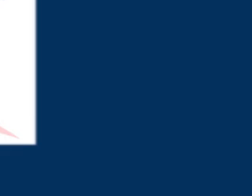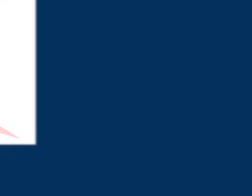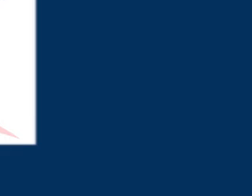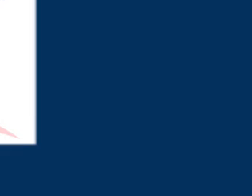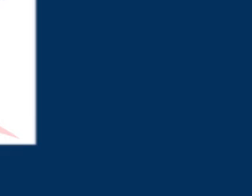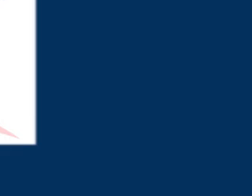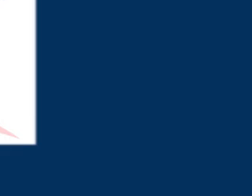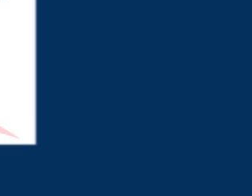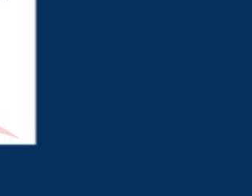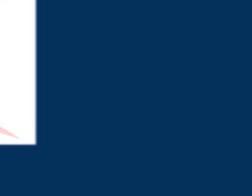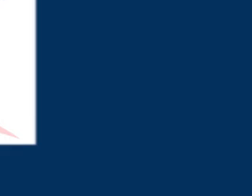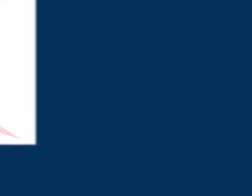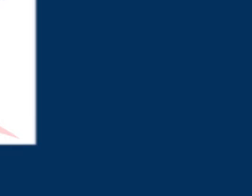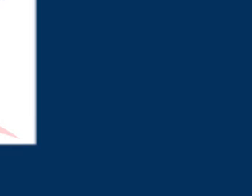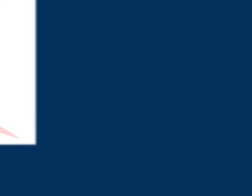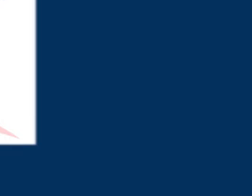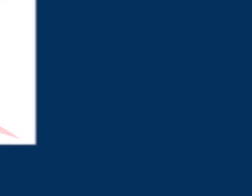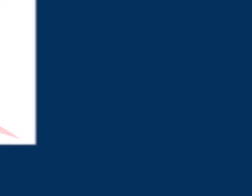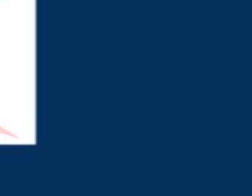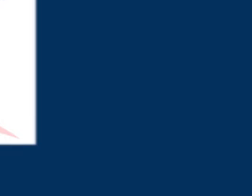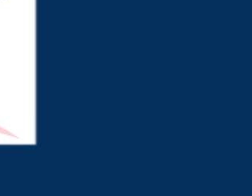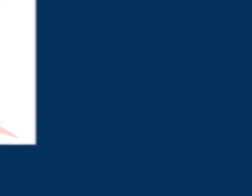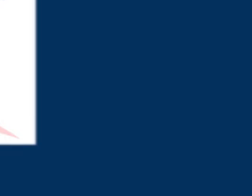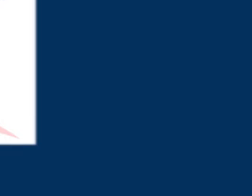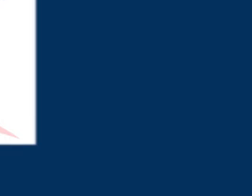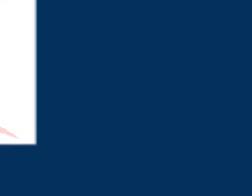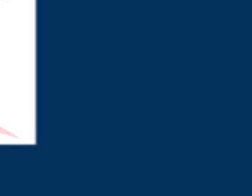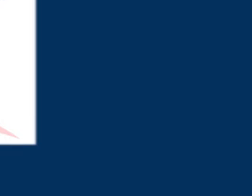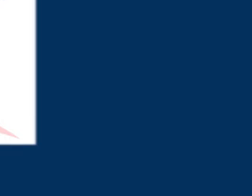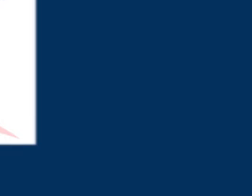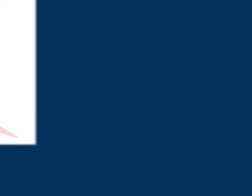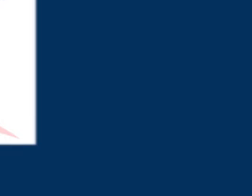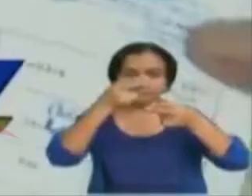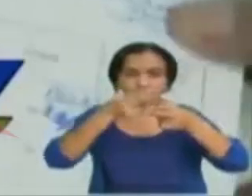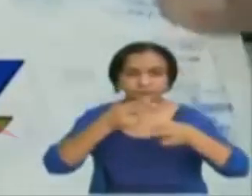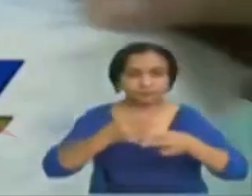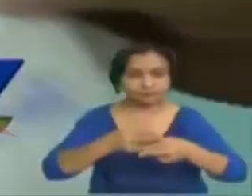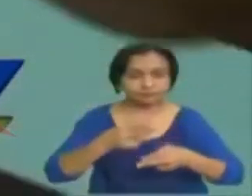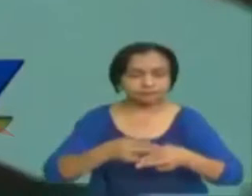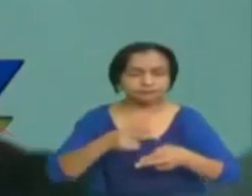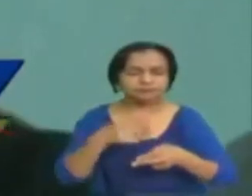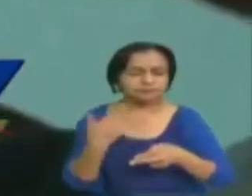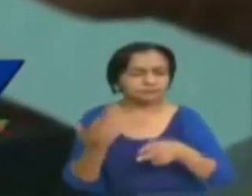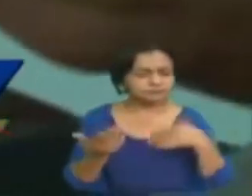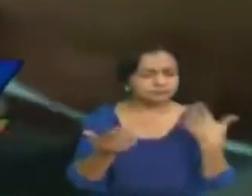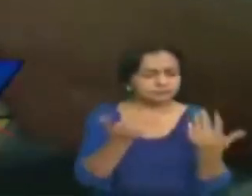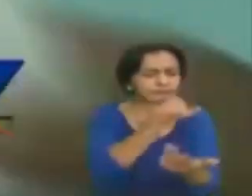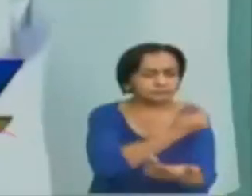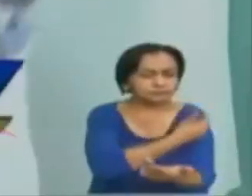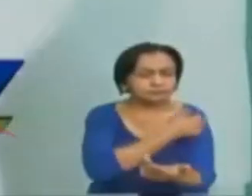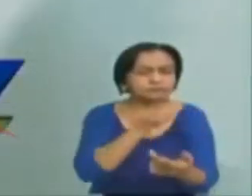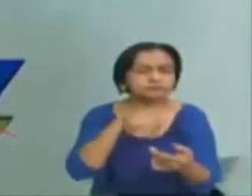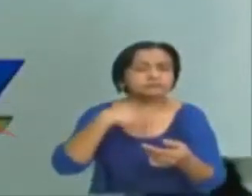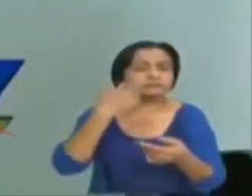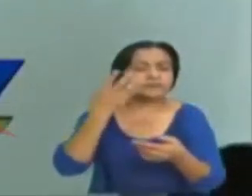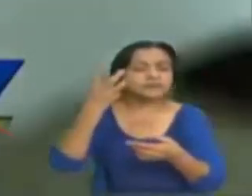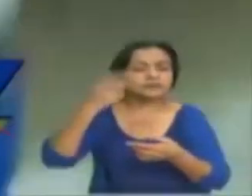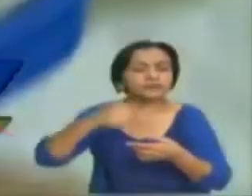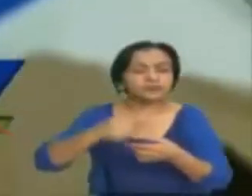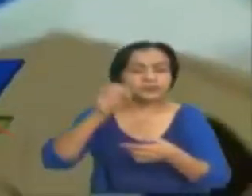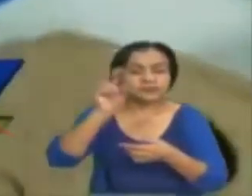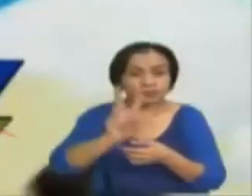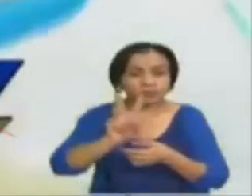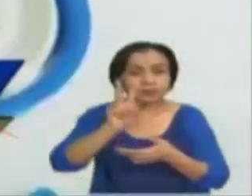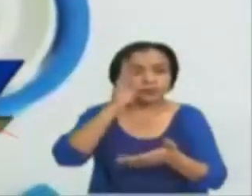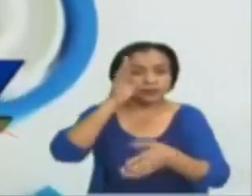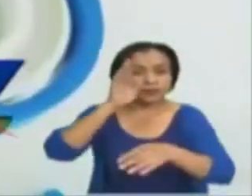en El Castillo, en el Centro de Salud Boca de Sábalo y en el puesto fronterizo de San Pancho, allá